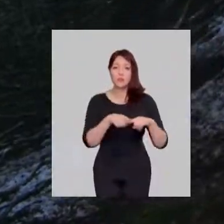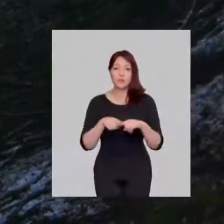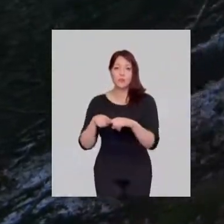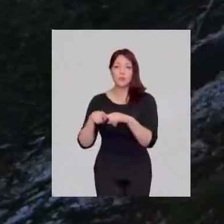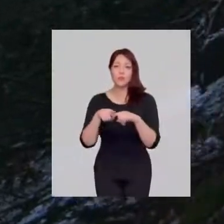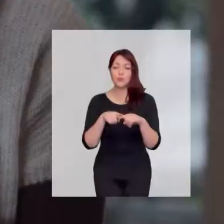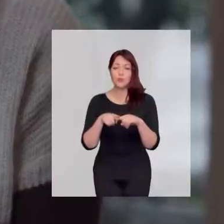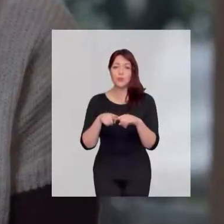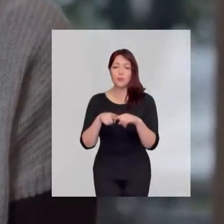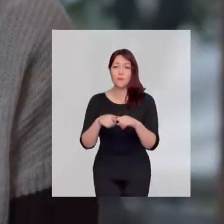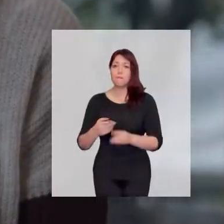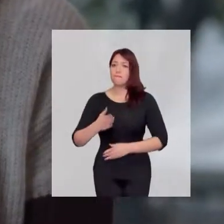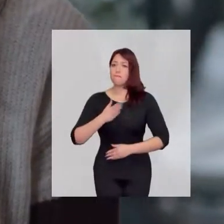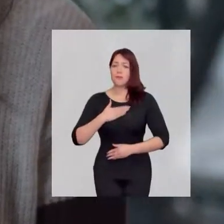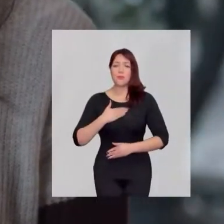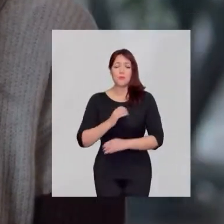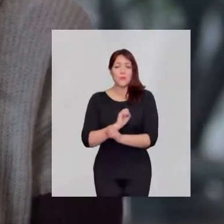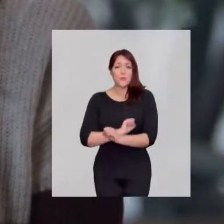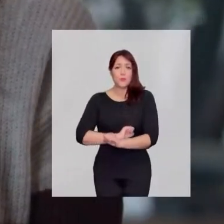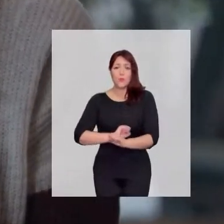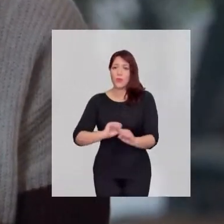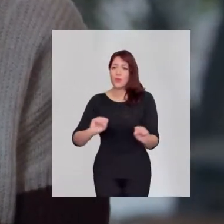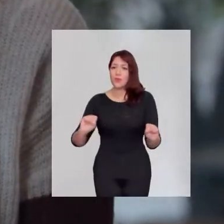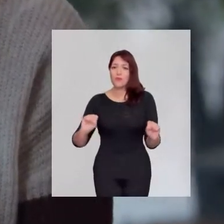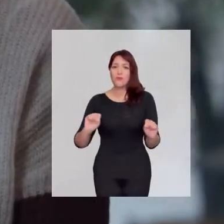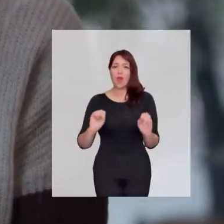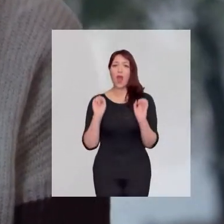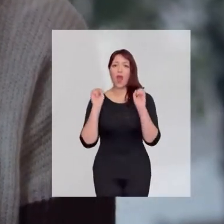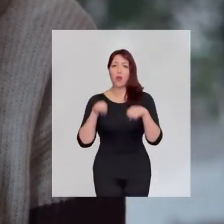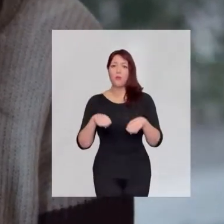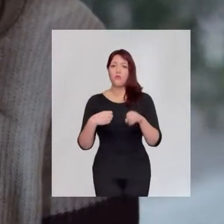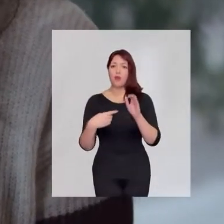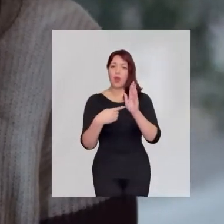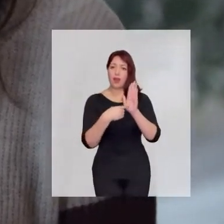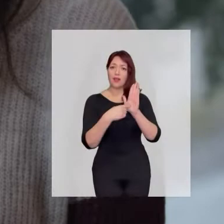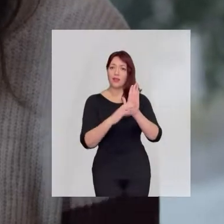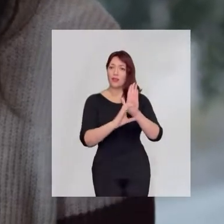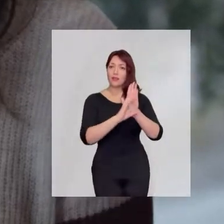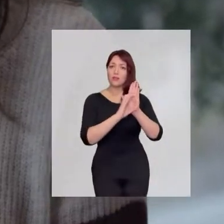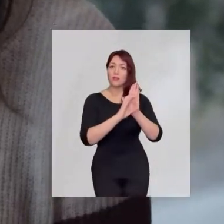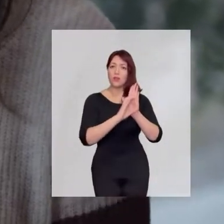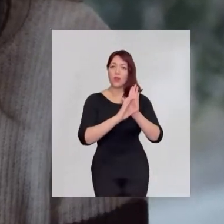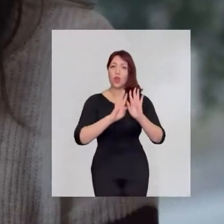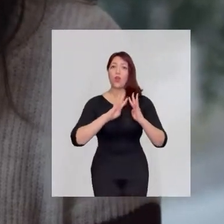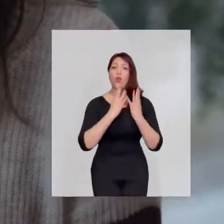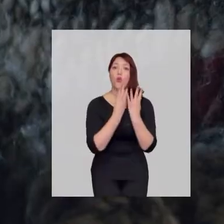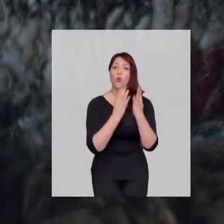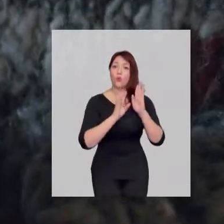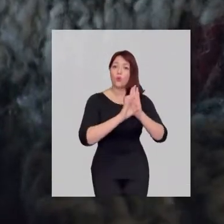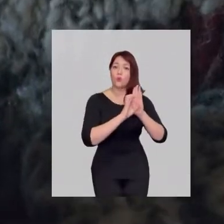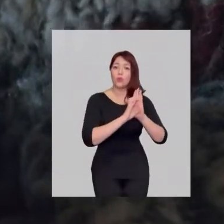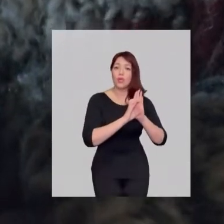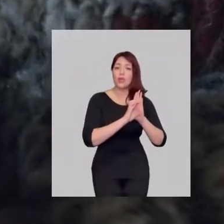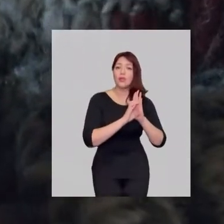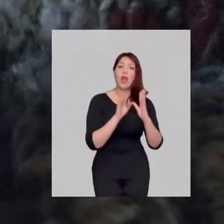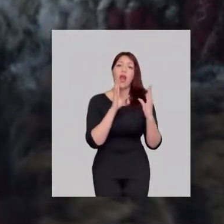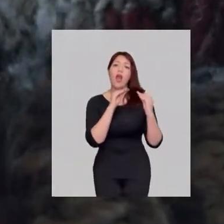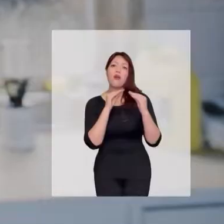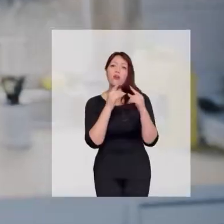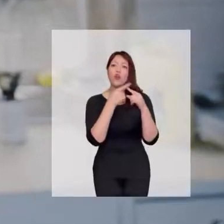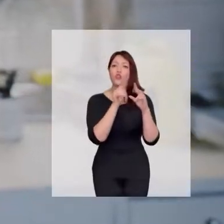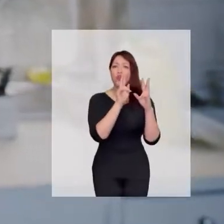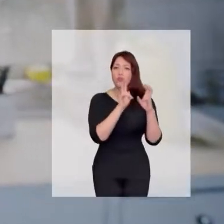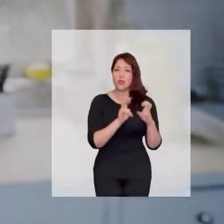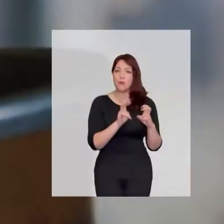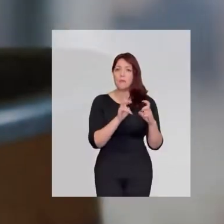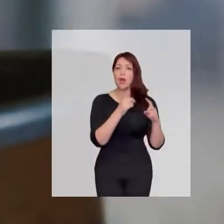políticas, incluso sociales, para mí es imposible aprobar esta constitución. Pero los constituyentes, con